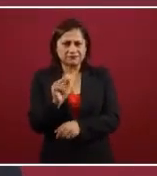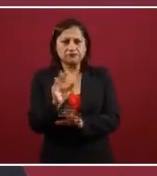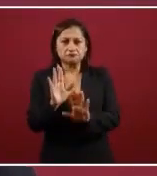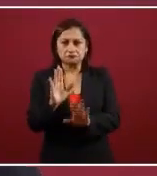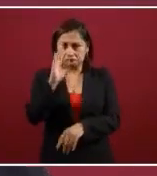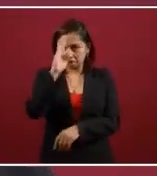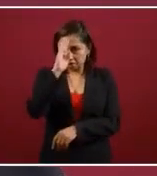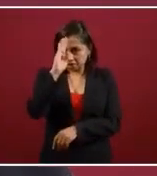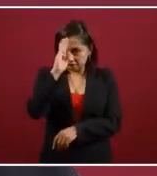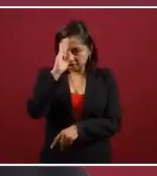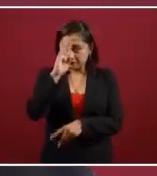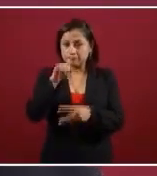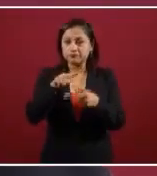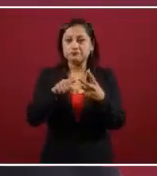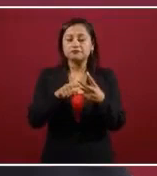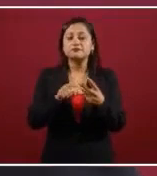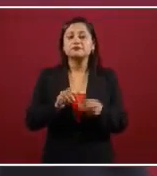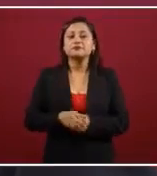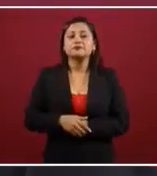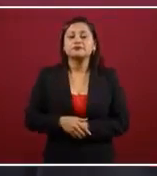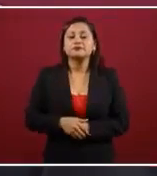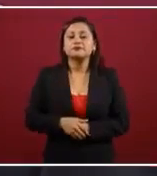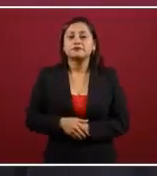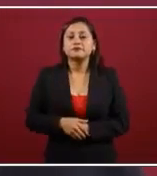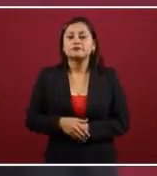Muchas veces